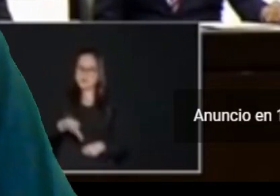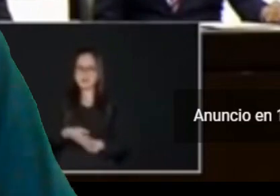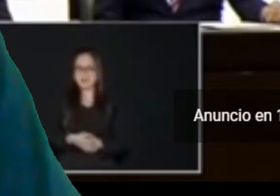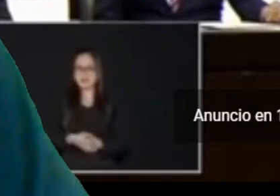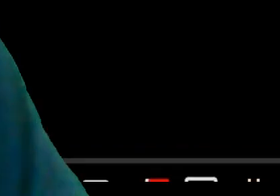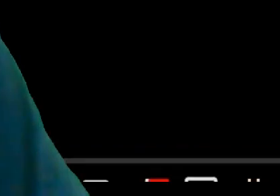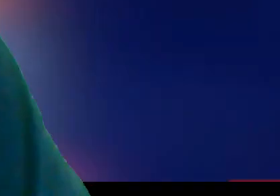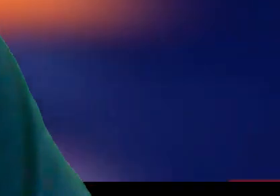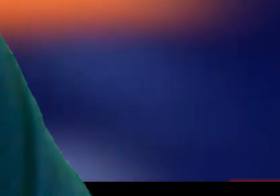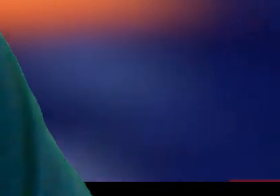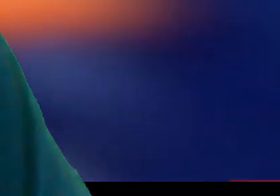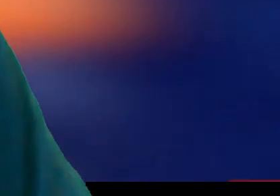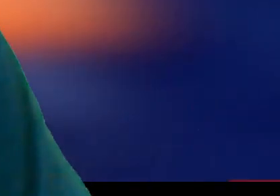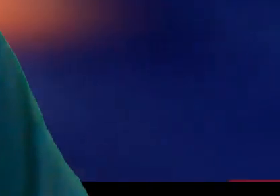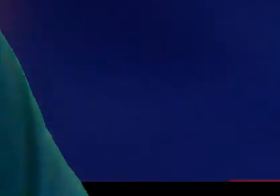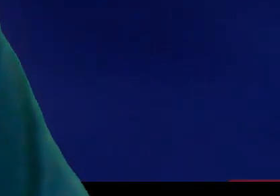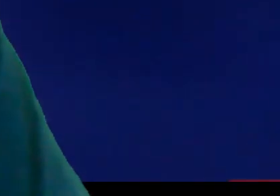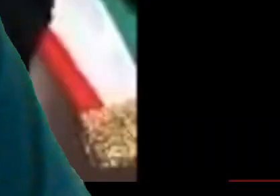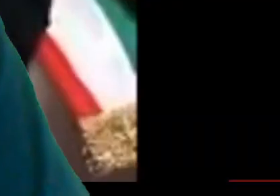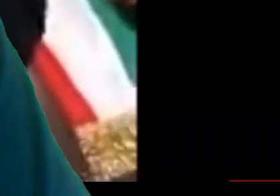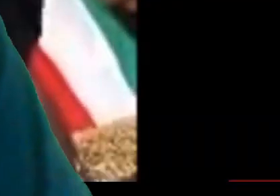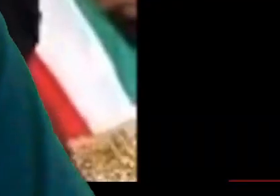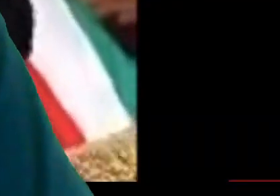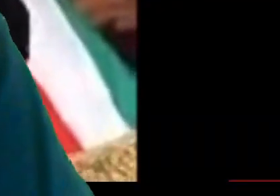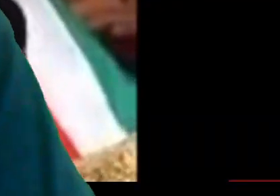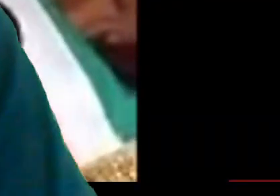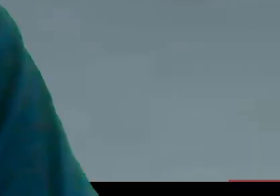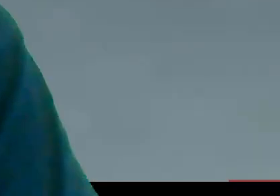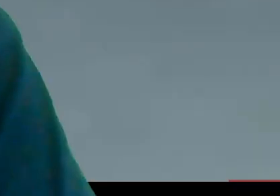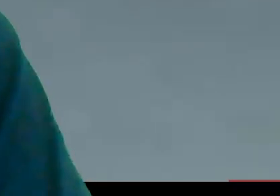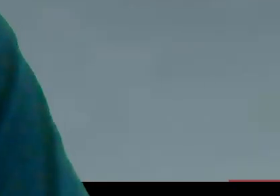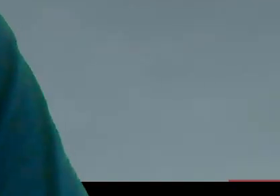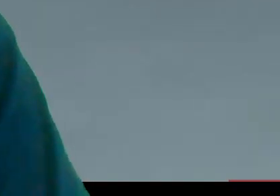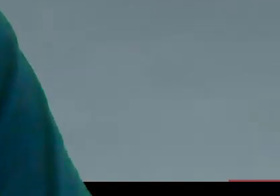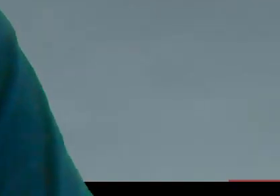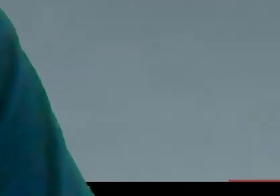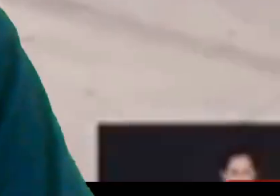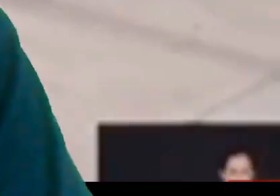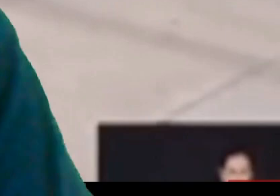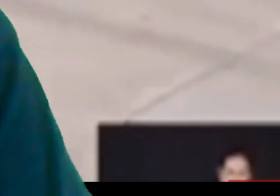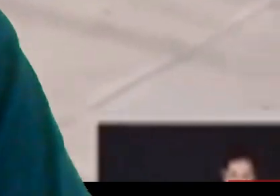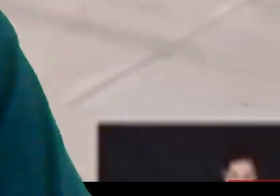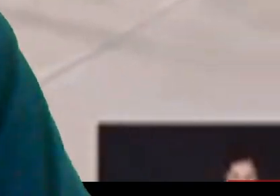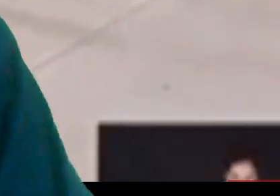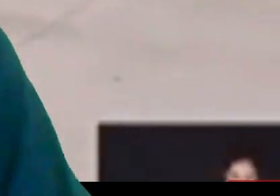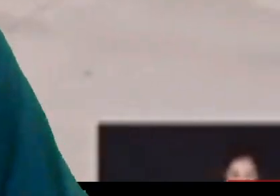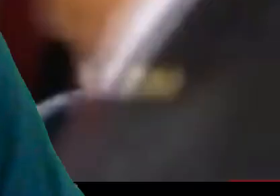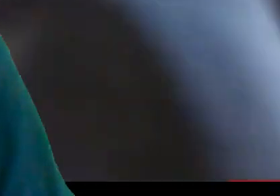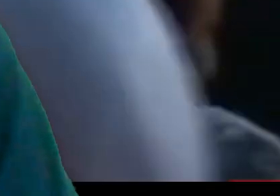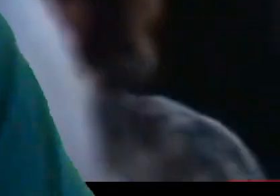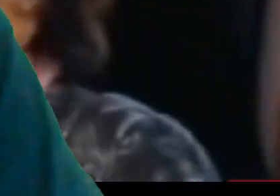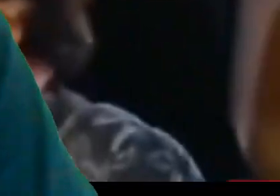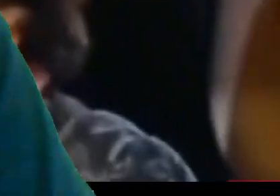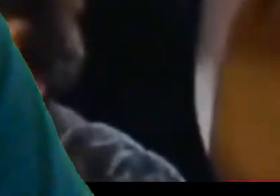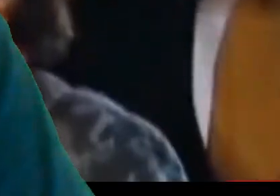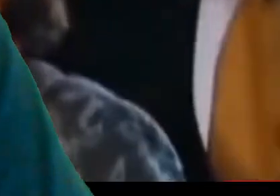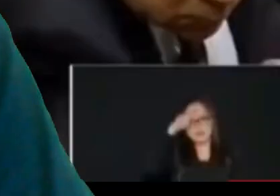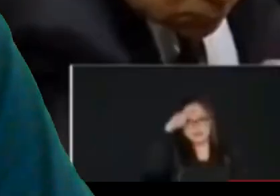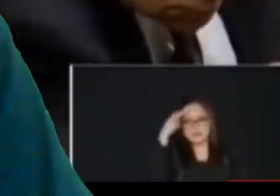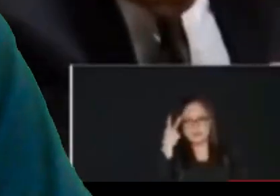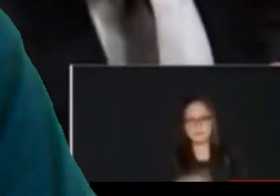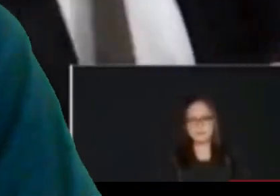un modo eléctrico, pues seguimos utilizando la química del petróleo